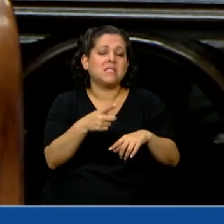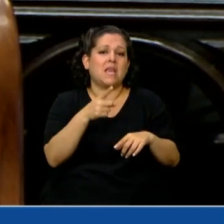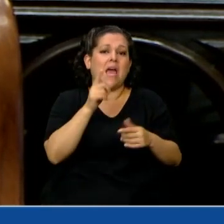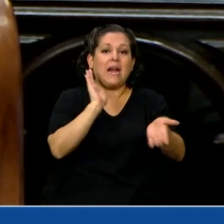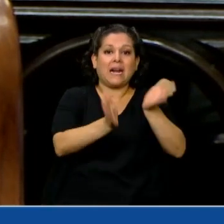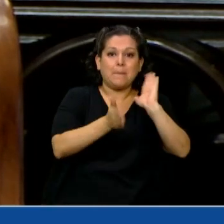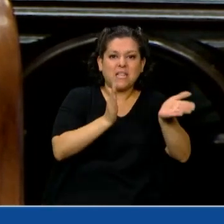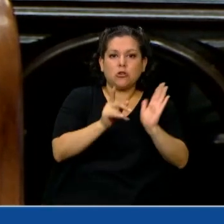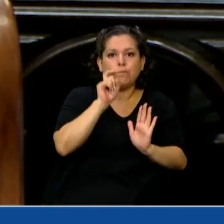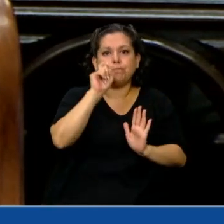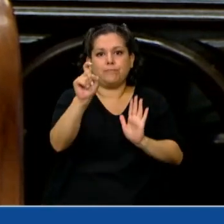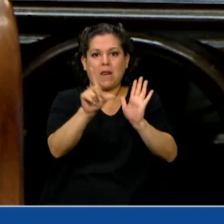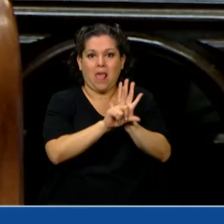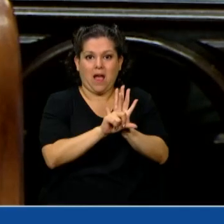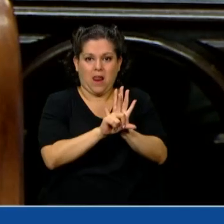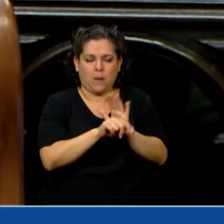ilegal.